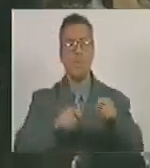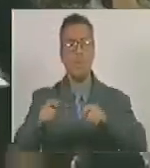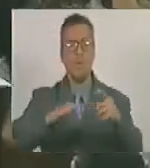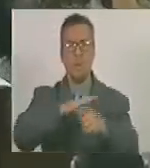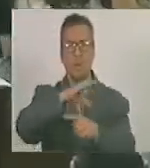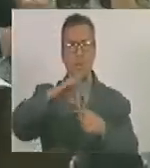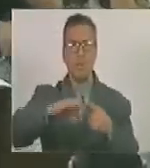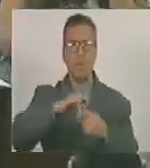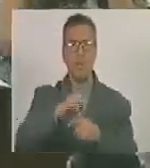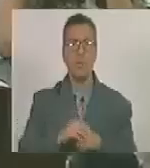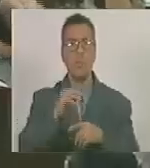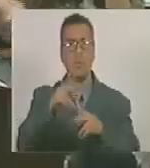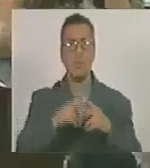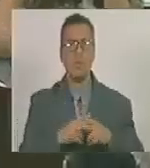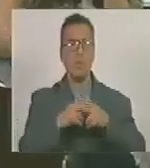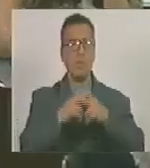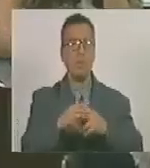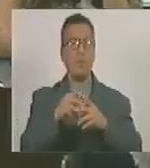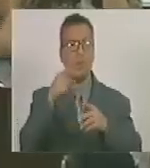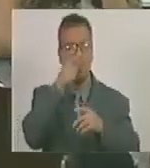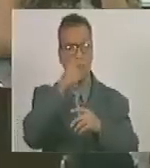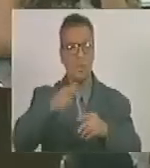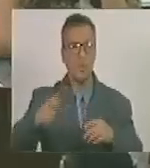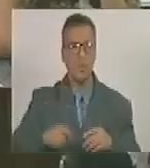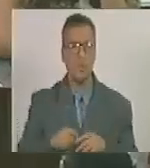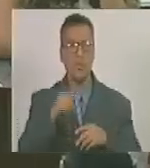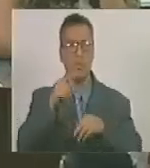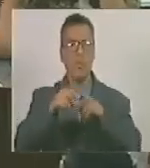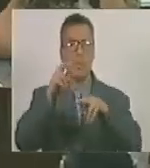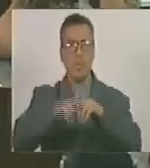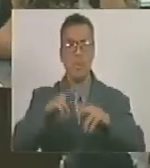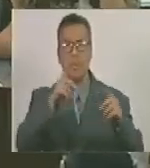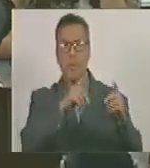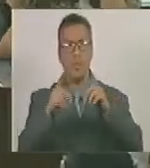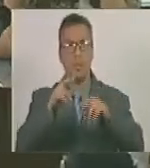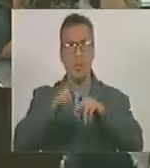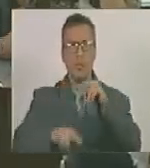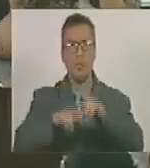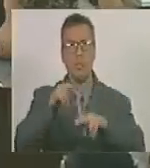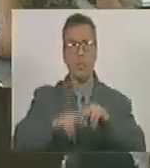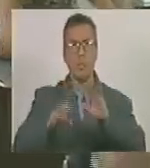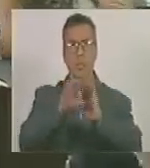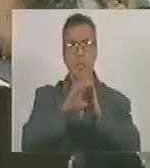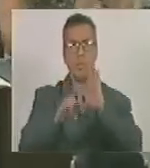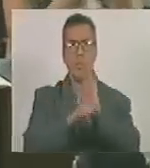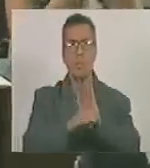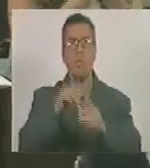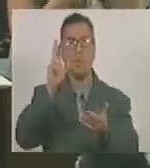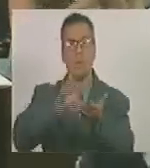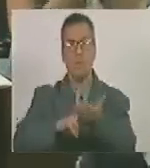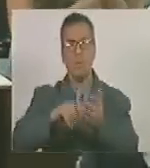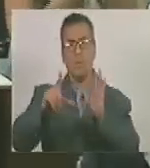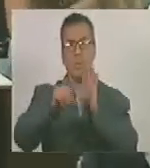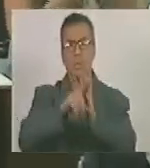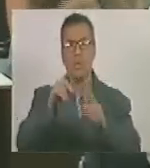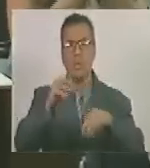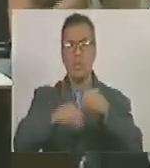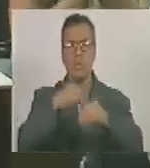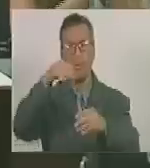cultural, que fue la voluntad de un pueblo para sentarse a discutir y crear una constitución y aprobarla